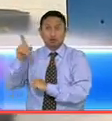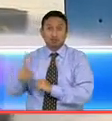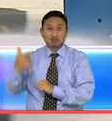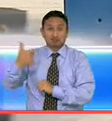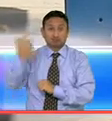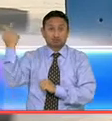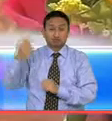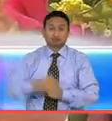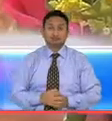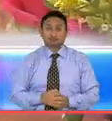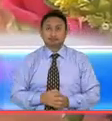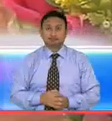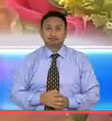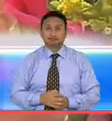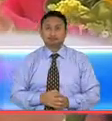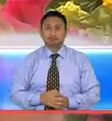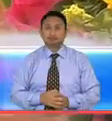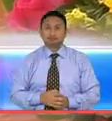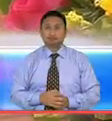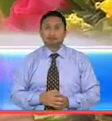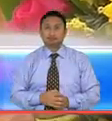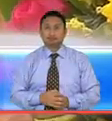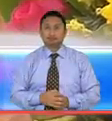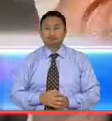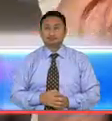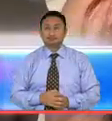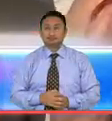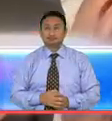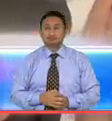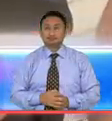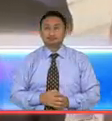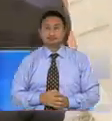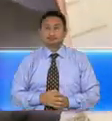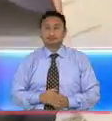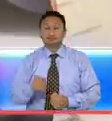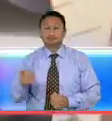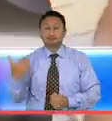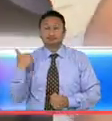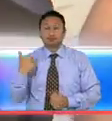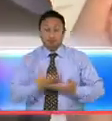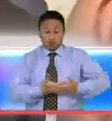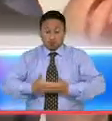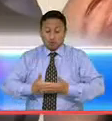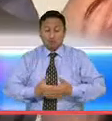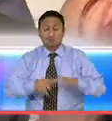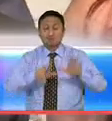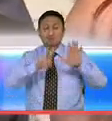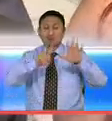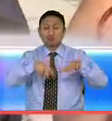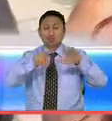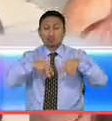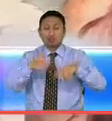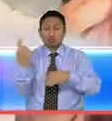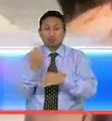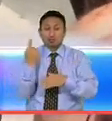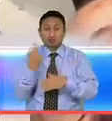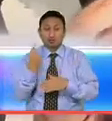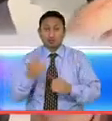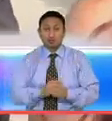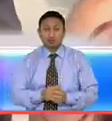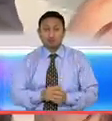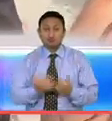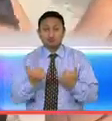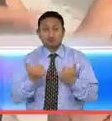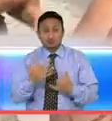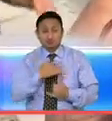gatillo, hiriéndolo mortalmente a la altura del tórax. Y un bebé de 7 meses queda en la orfandad y eso es lo que